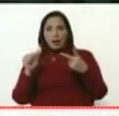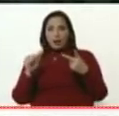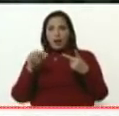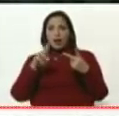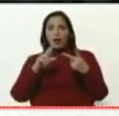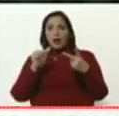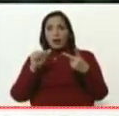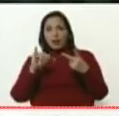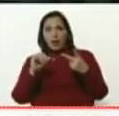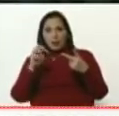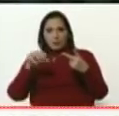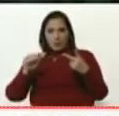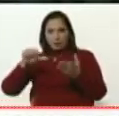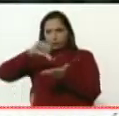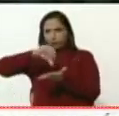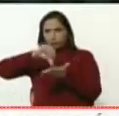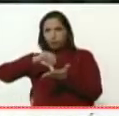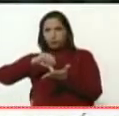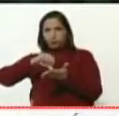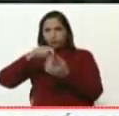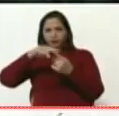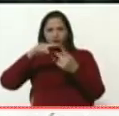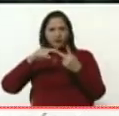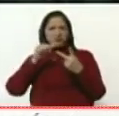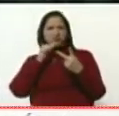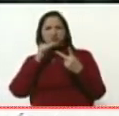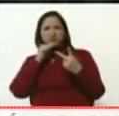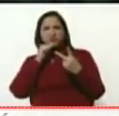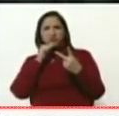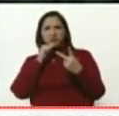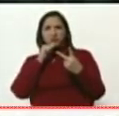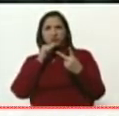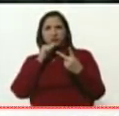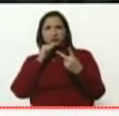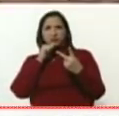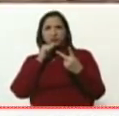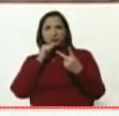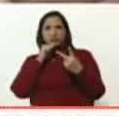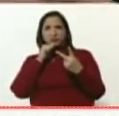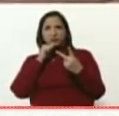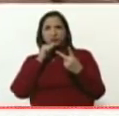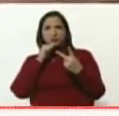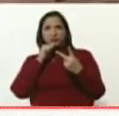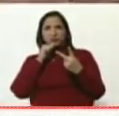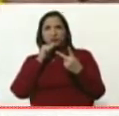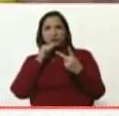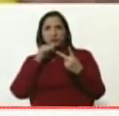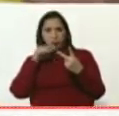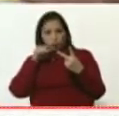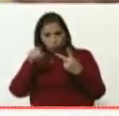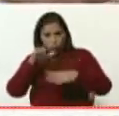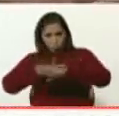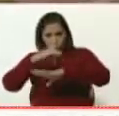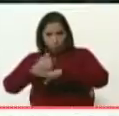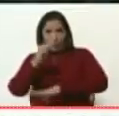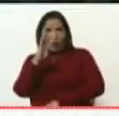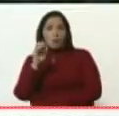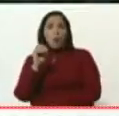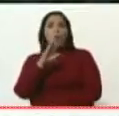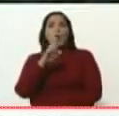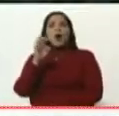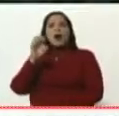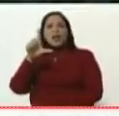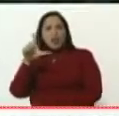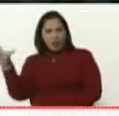Pacaraima, perdón. ¿Quién nos devuelve la vida de Luis Jean-Pierre? ¿Quién? Usted, señor Borrell.